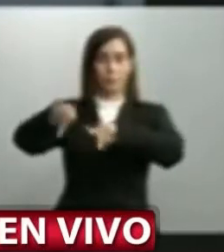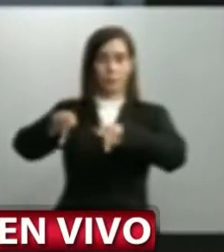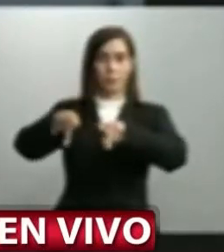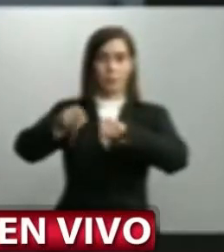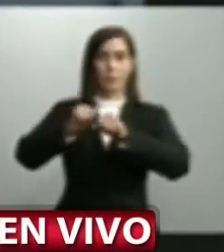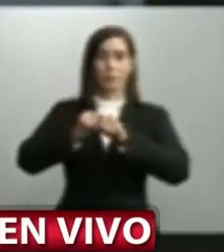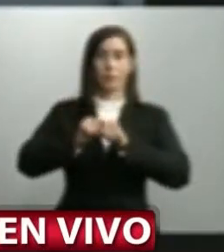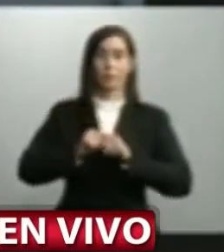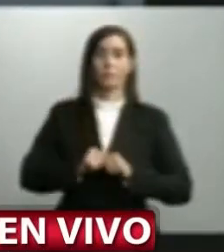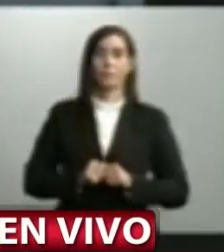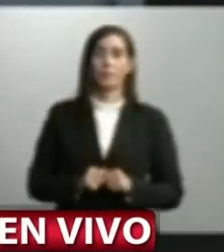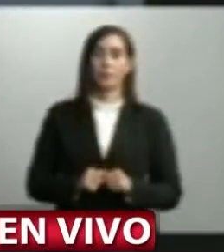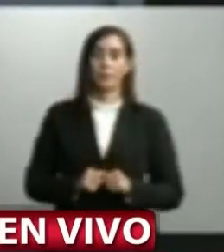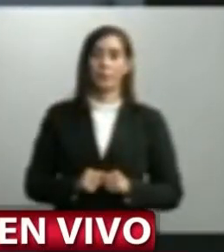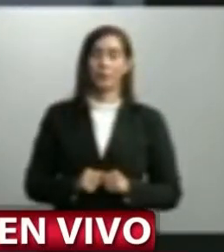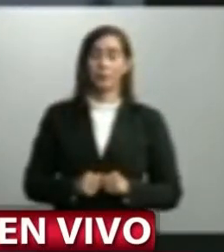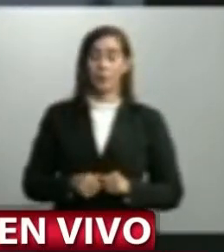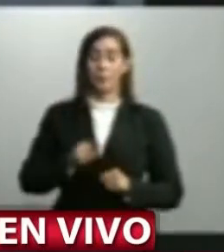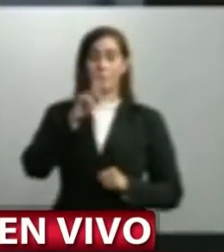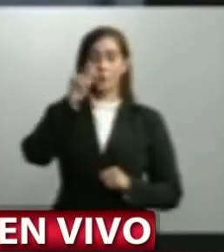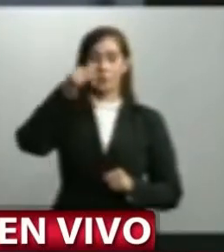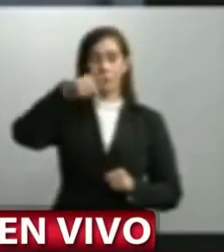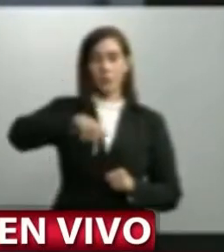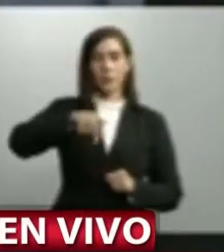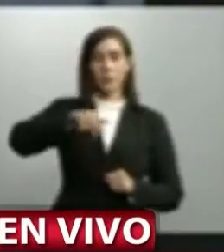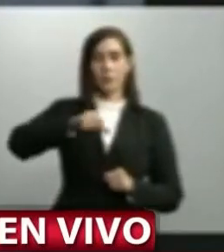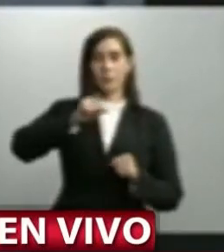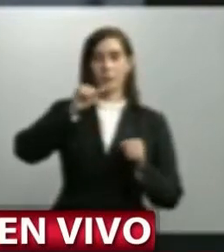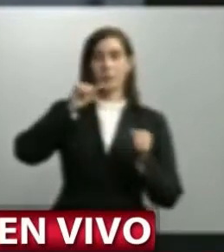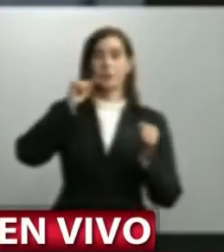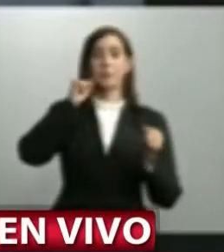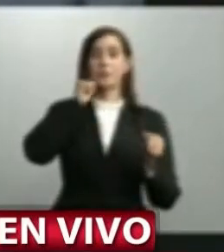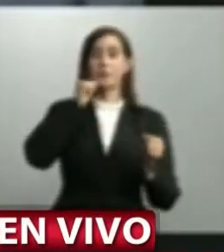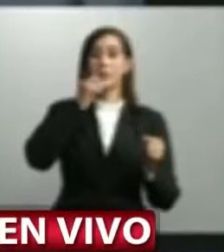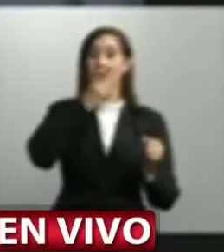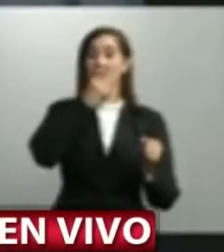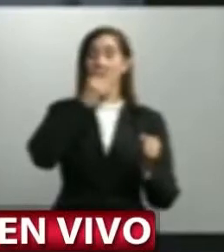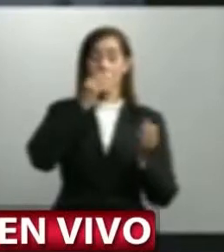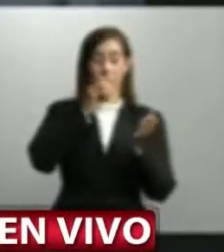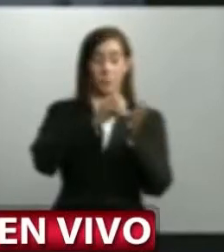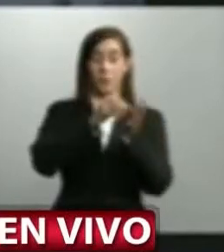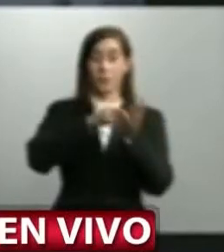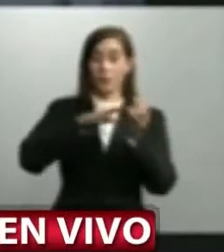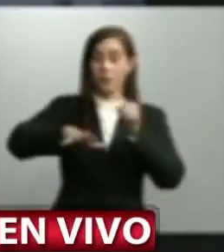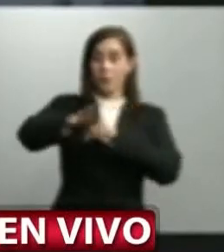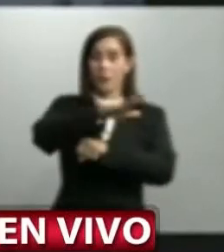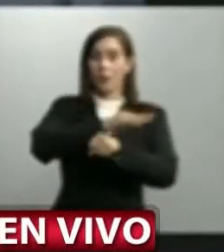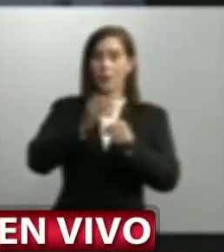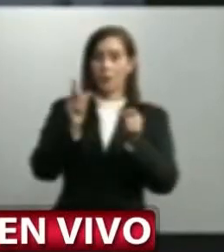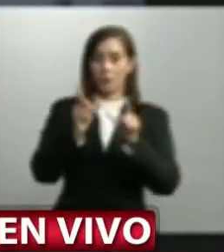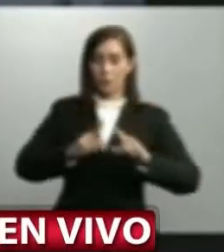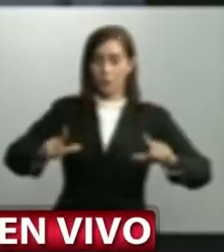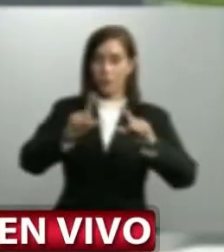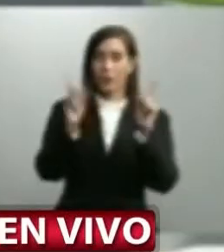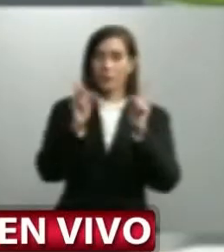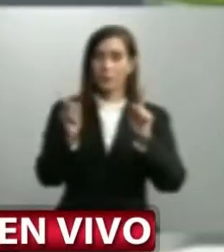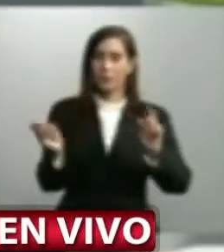los mayores focos aquí en la provincia de Santo Domingo y el Distrito Nacional, por favor?